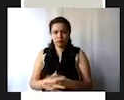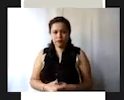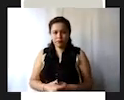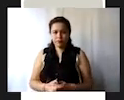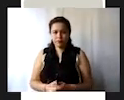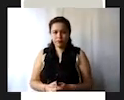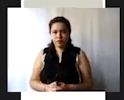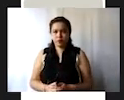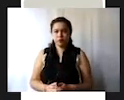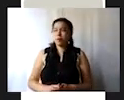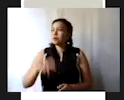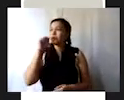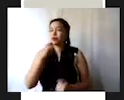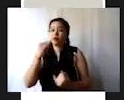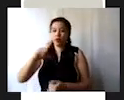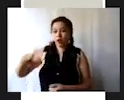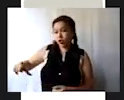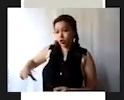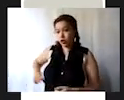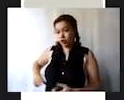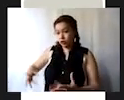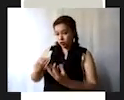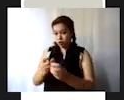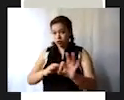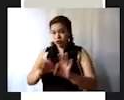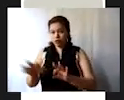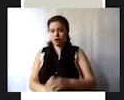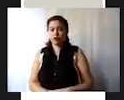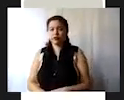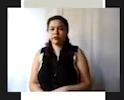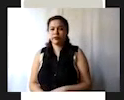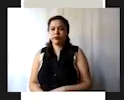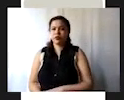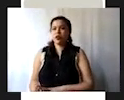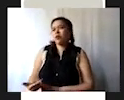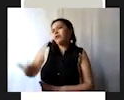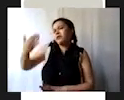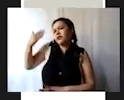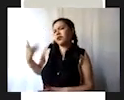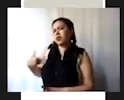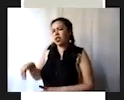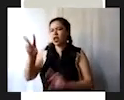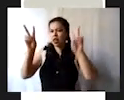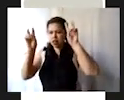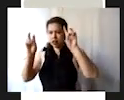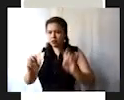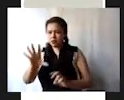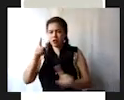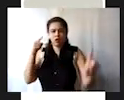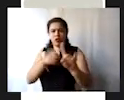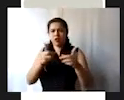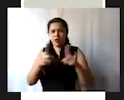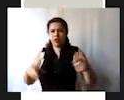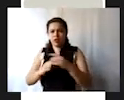Y también con el gobierno. Súper. ¿Y habían tenido acercamiento ya con este tema de los objetivos de desarrollo